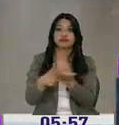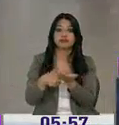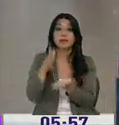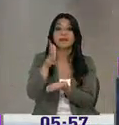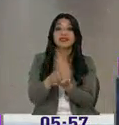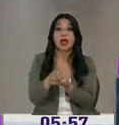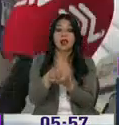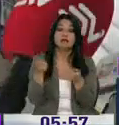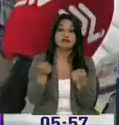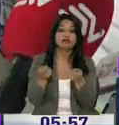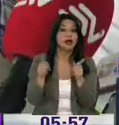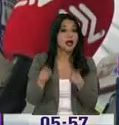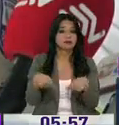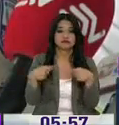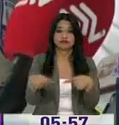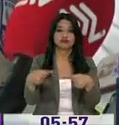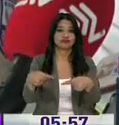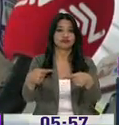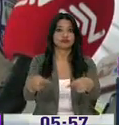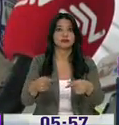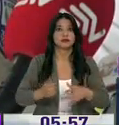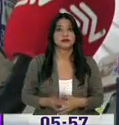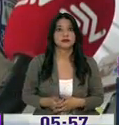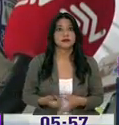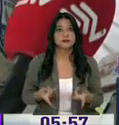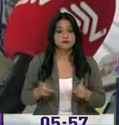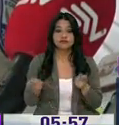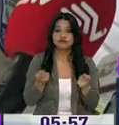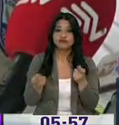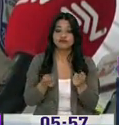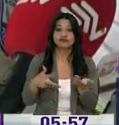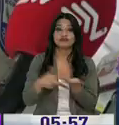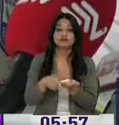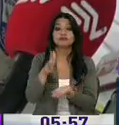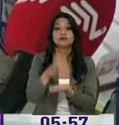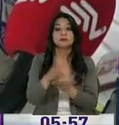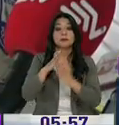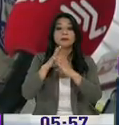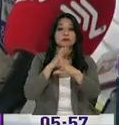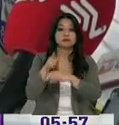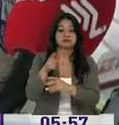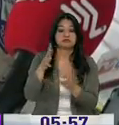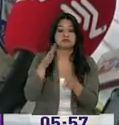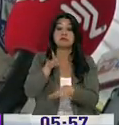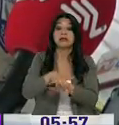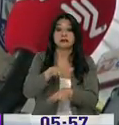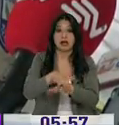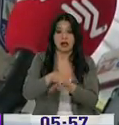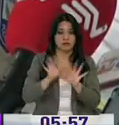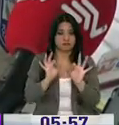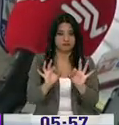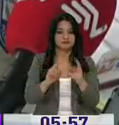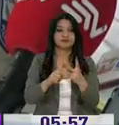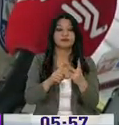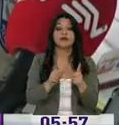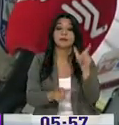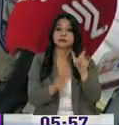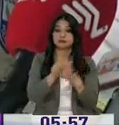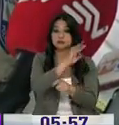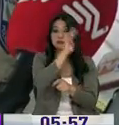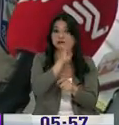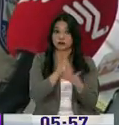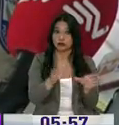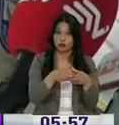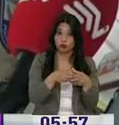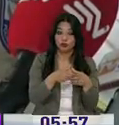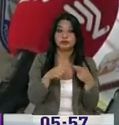próximos días. Se van también a controlar el terminal terrestre de Machala. Van a haber personas del Ministerio de Salud, de